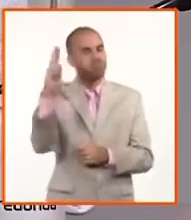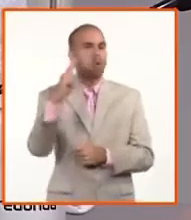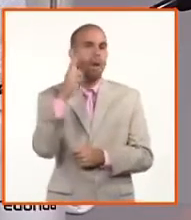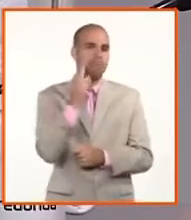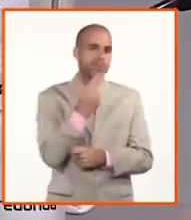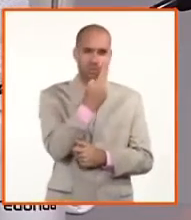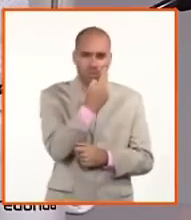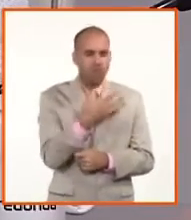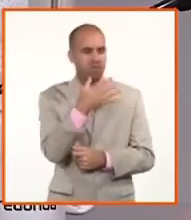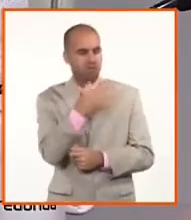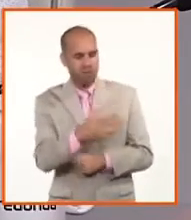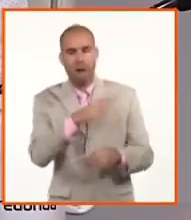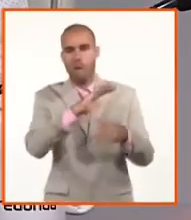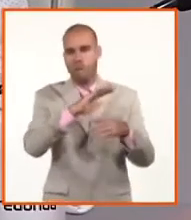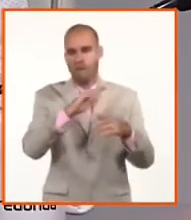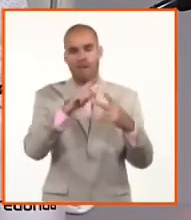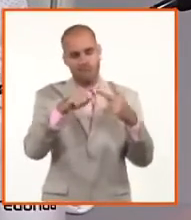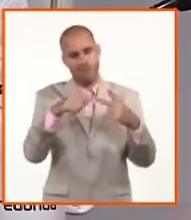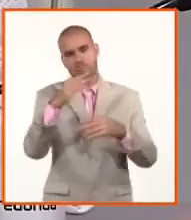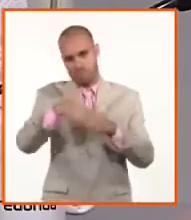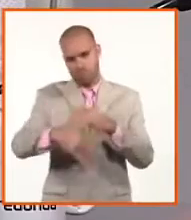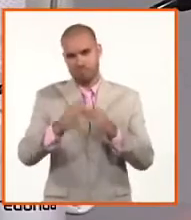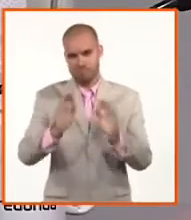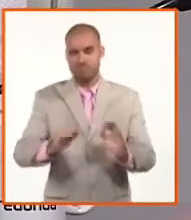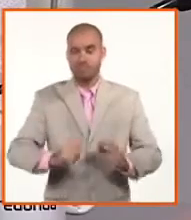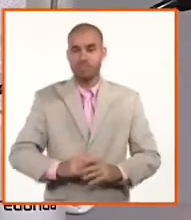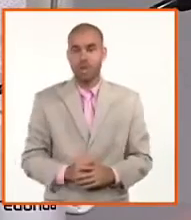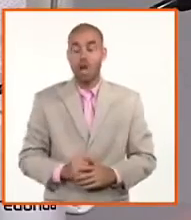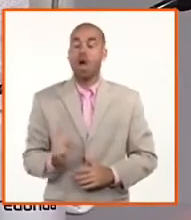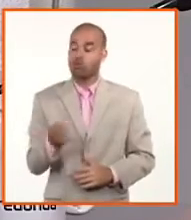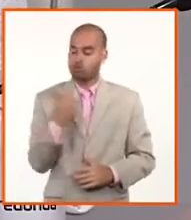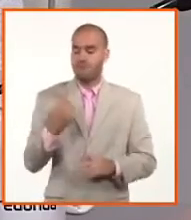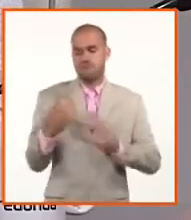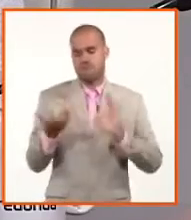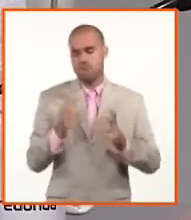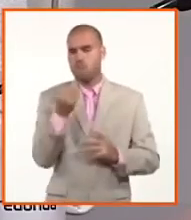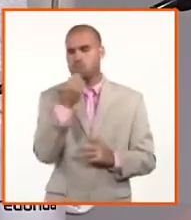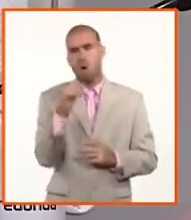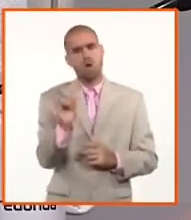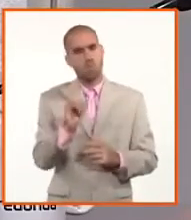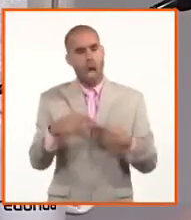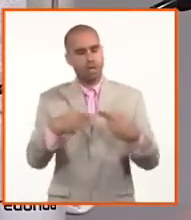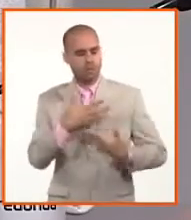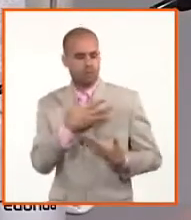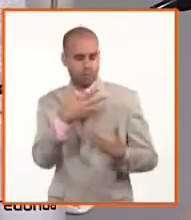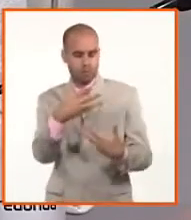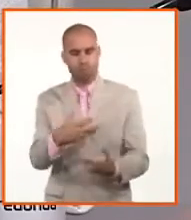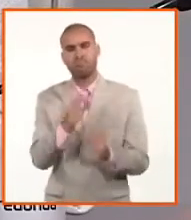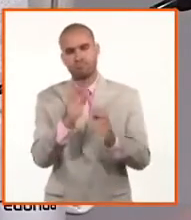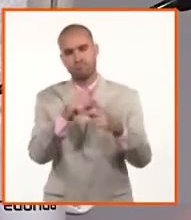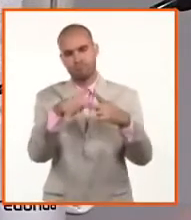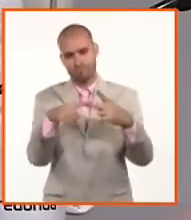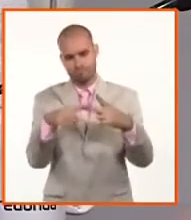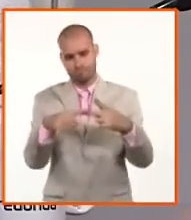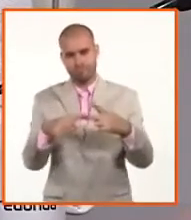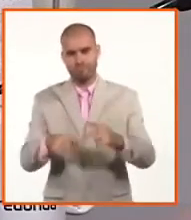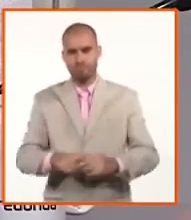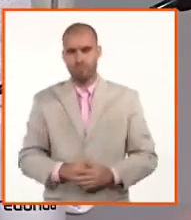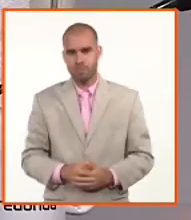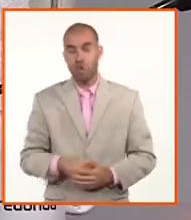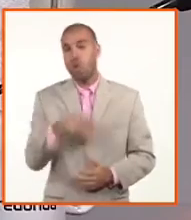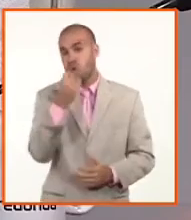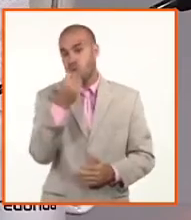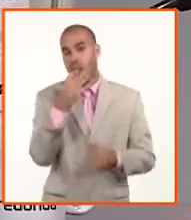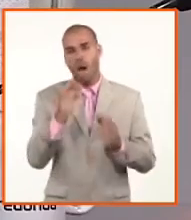a los hermanos Saiz. Esa es la manera en que nosotros hemos encontrado para homenajear a los muchachos, como decía Esther, y para celebrar a